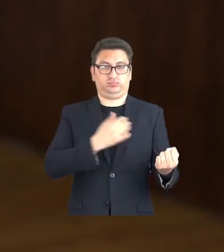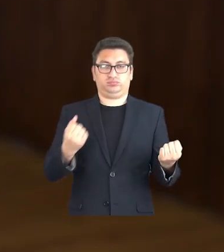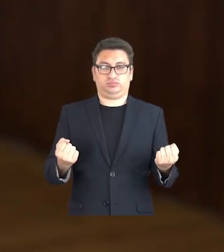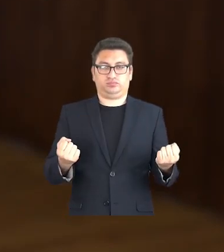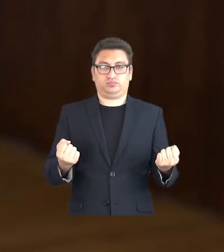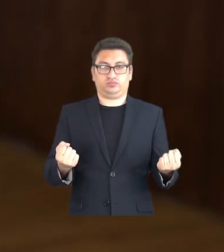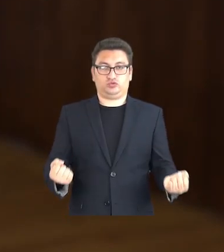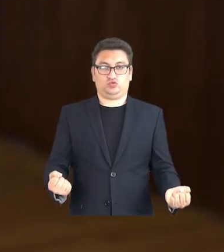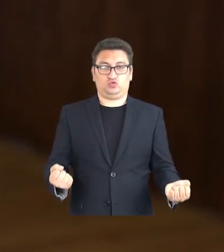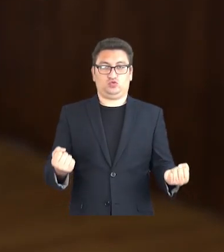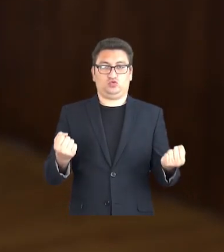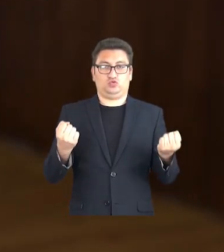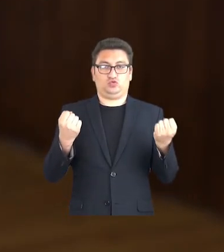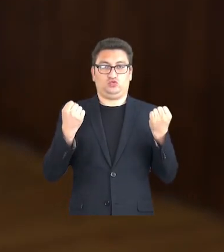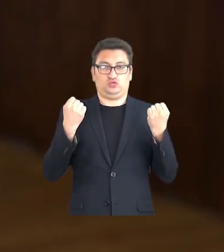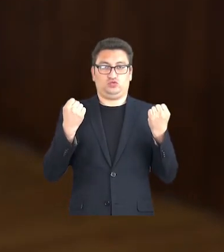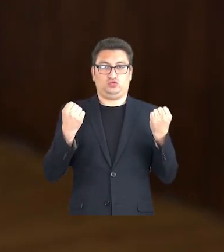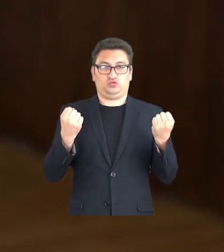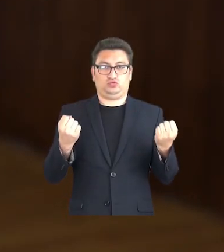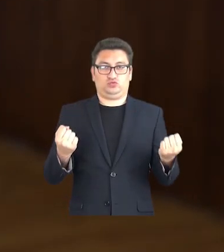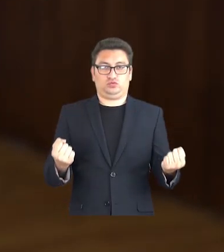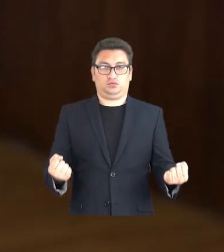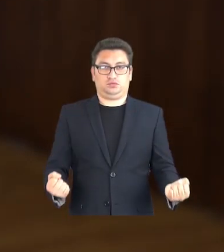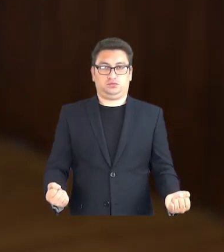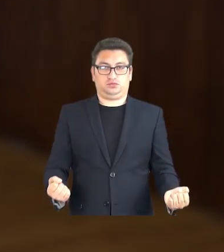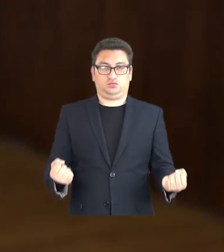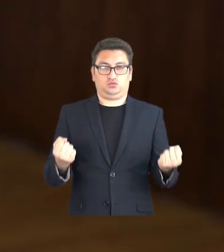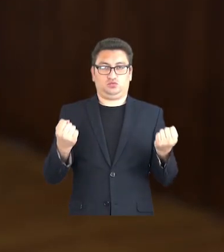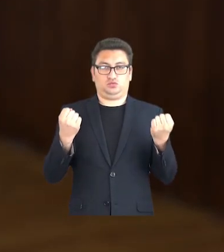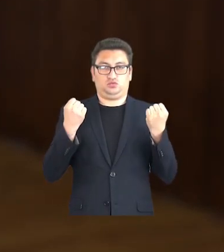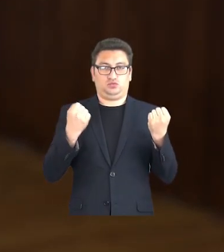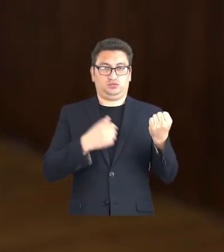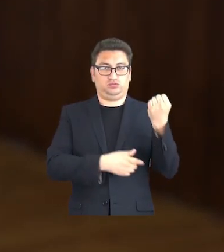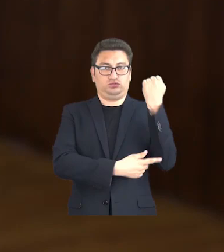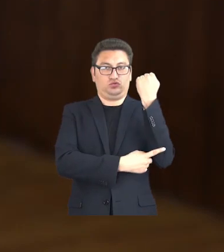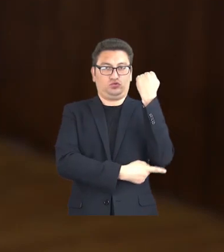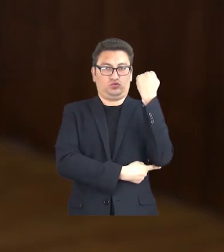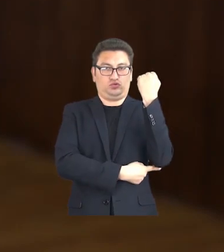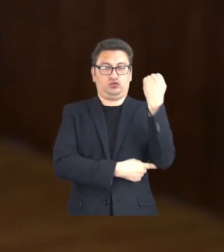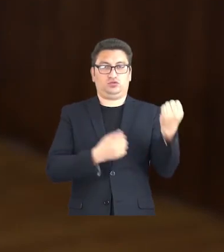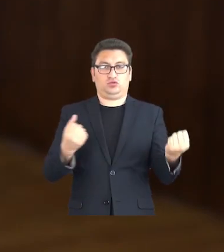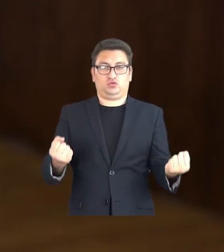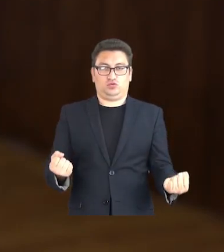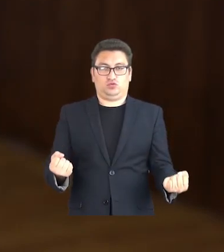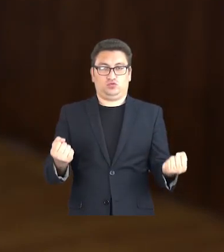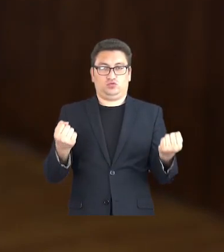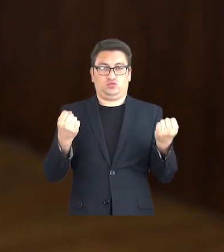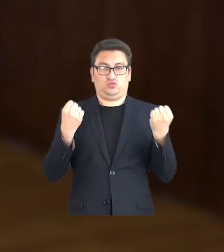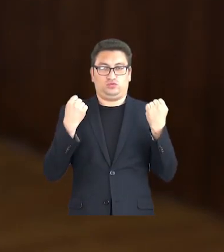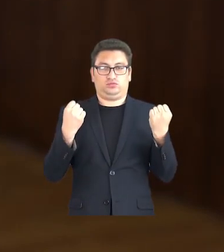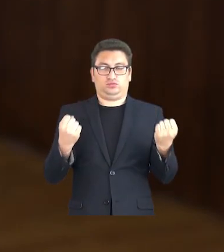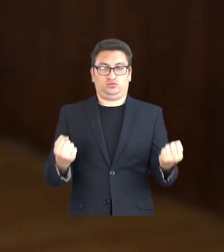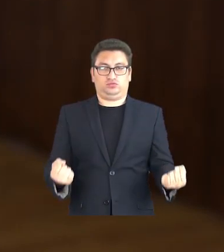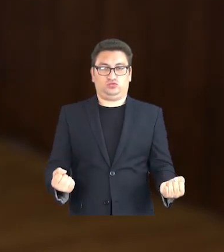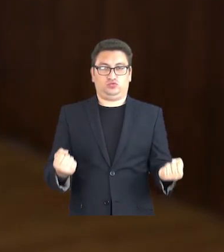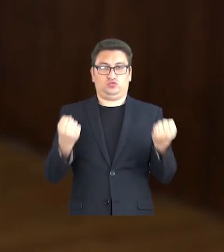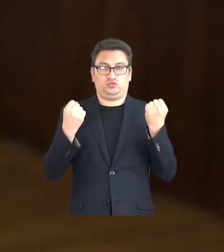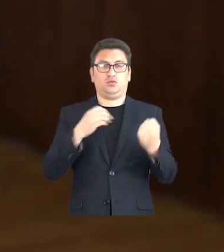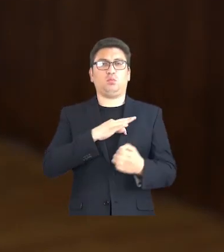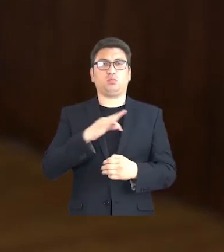los brazos. Levanta suavemente la parte inferior de ambos antebrazos doblando los codos para subir el